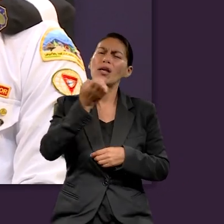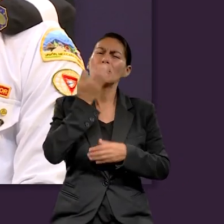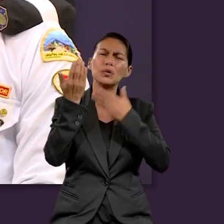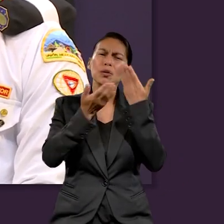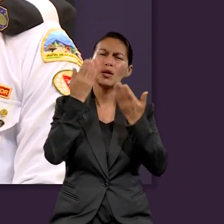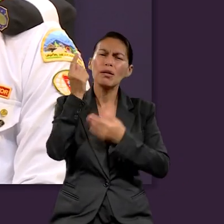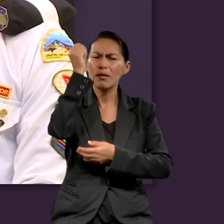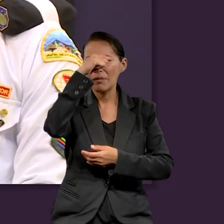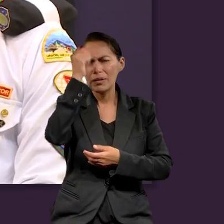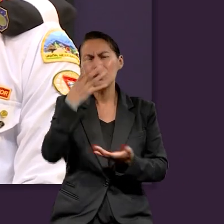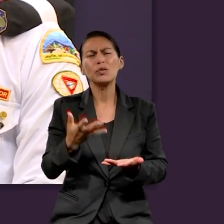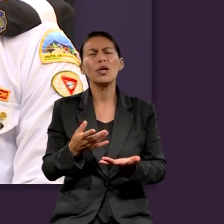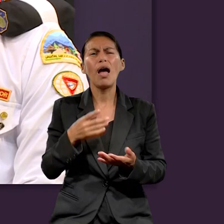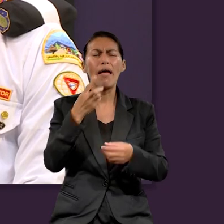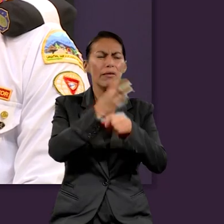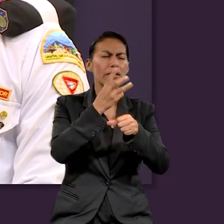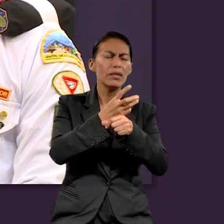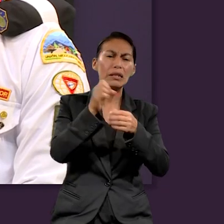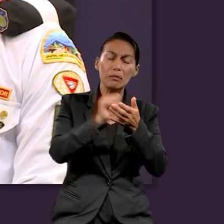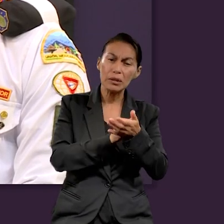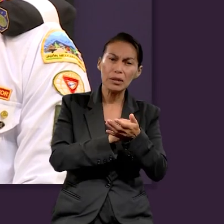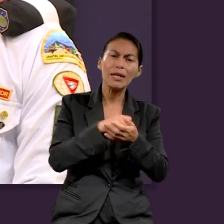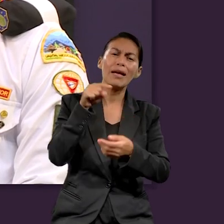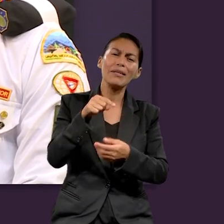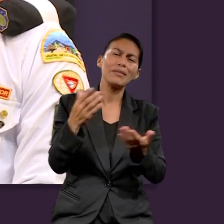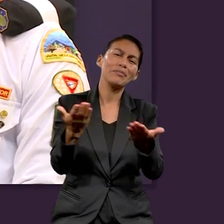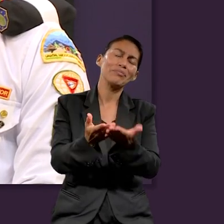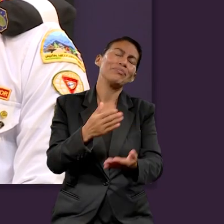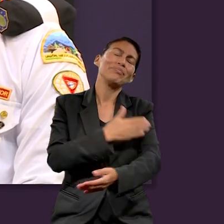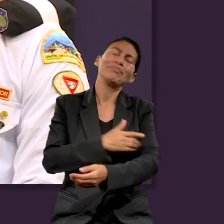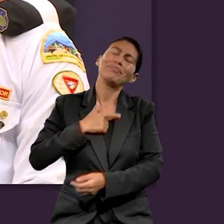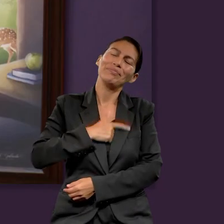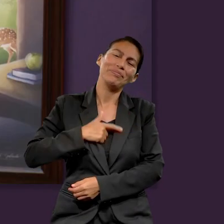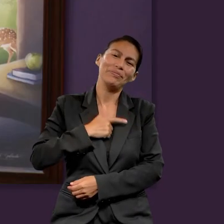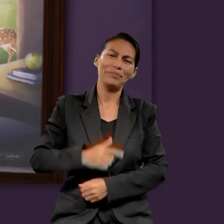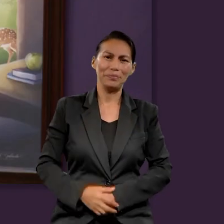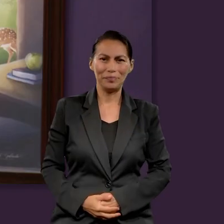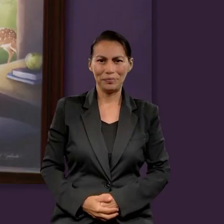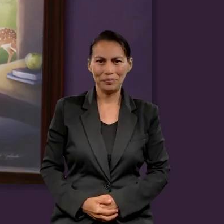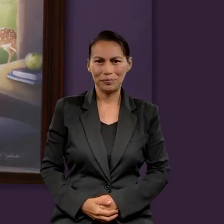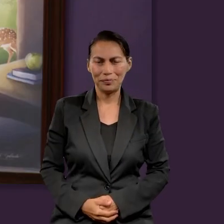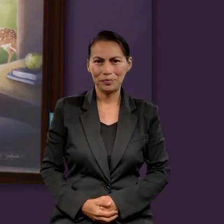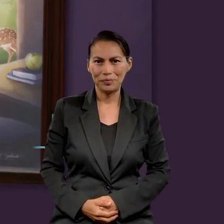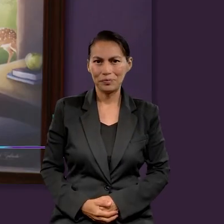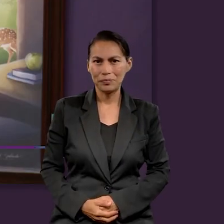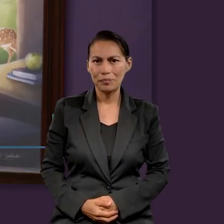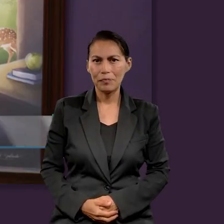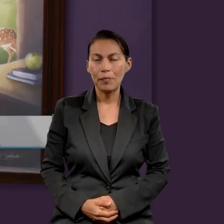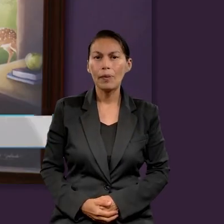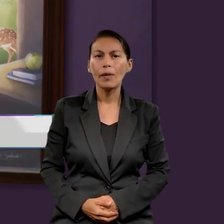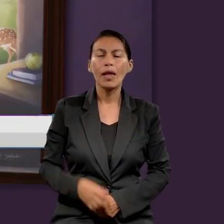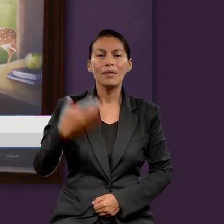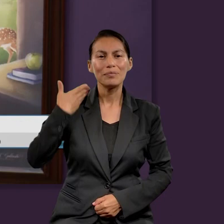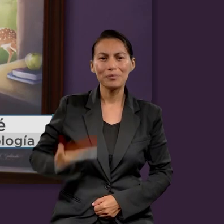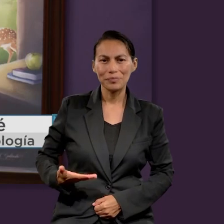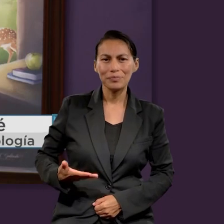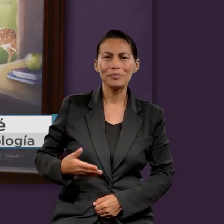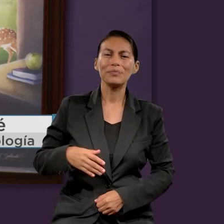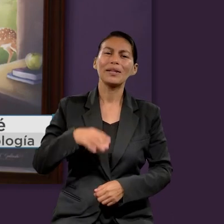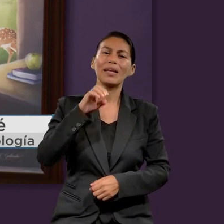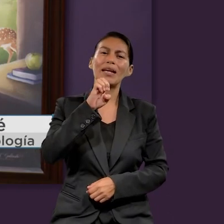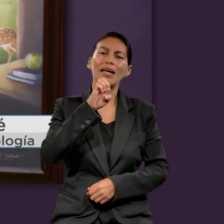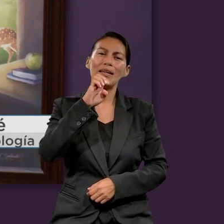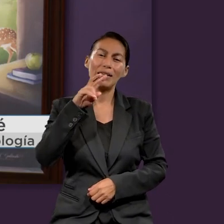teología tercer año sexo semestre y es un gusto estar Aquí Estudiando la palabra de Dios con ustedes Hola a todos Mi nombre es